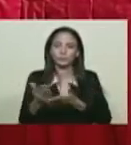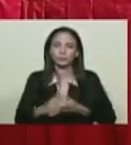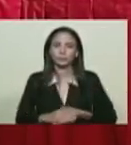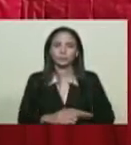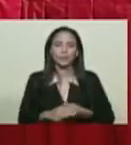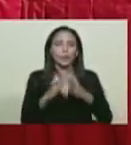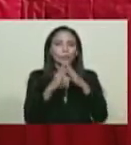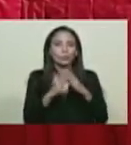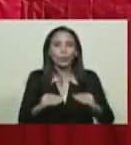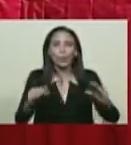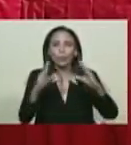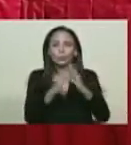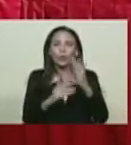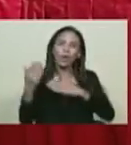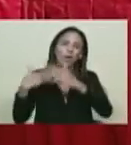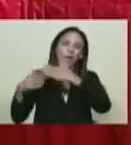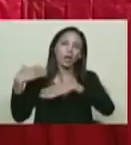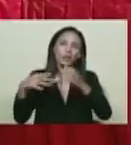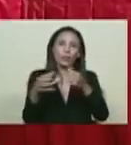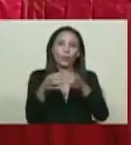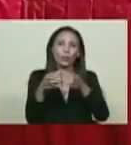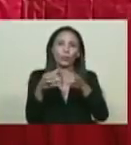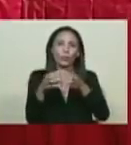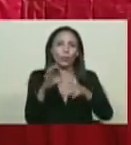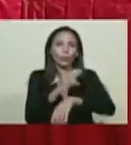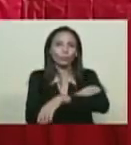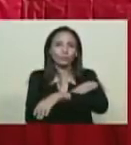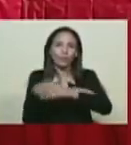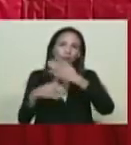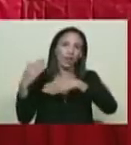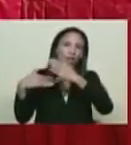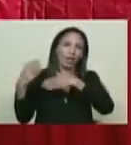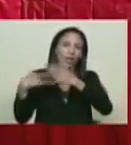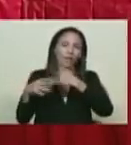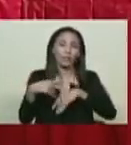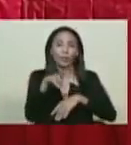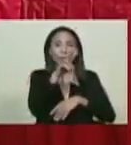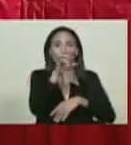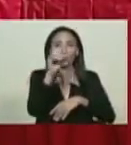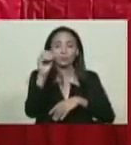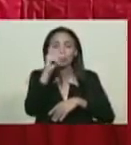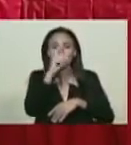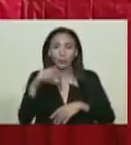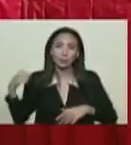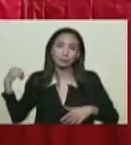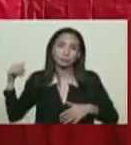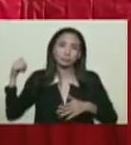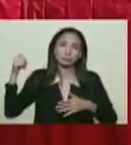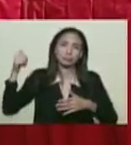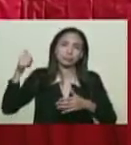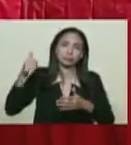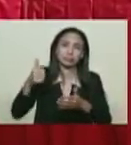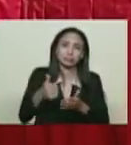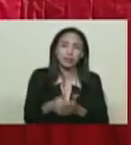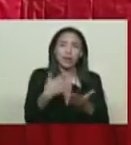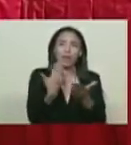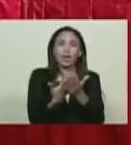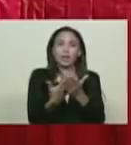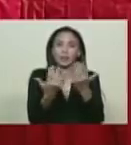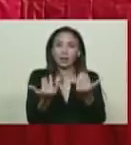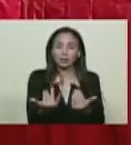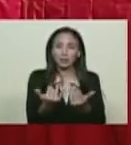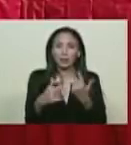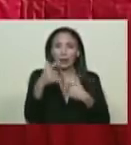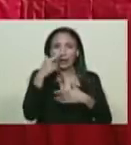Todo lo que le negó la oligarquía cuando fue poder en Venezuela. Durante 200 años prácticamente, desde